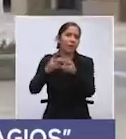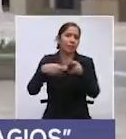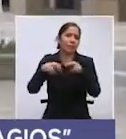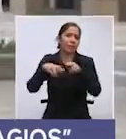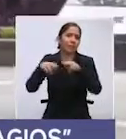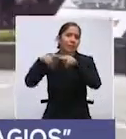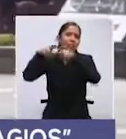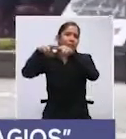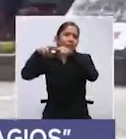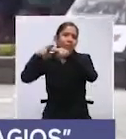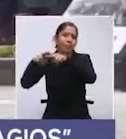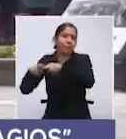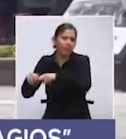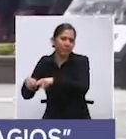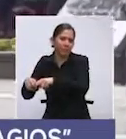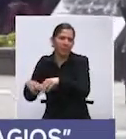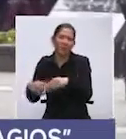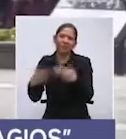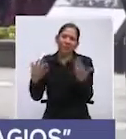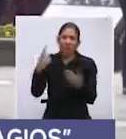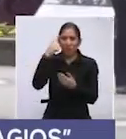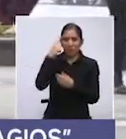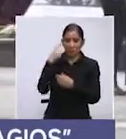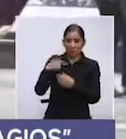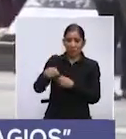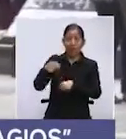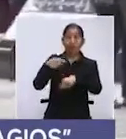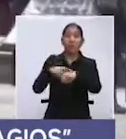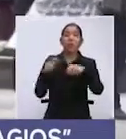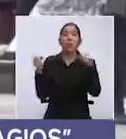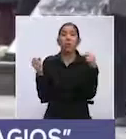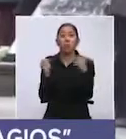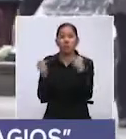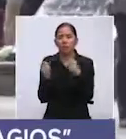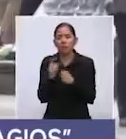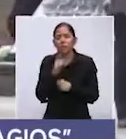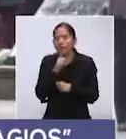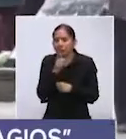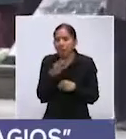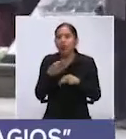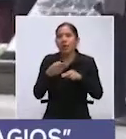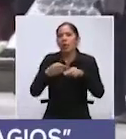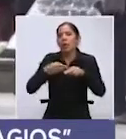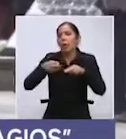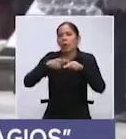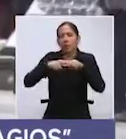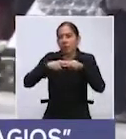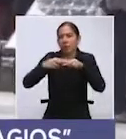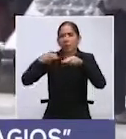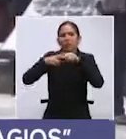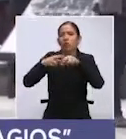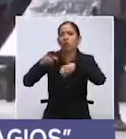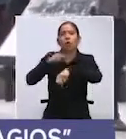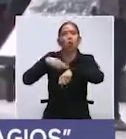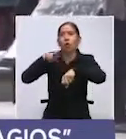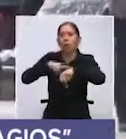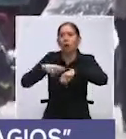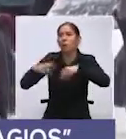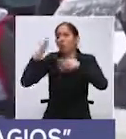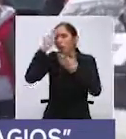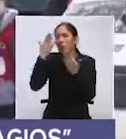época invernal, la tendencia va a ser al incremento natural de todas